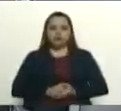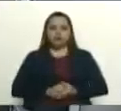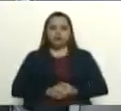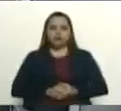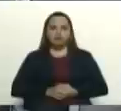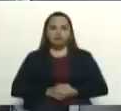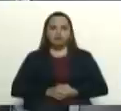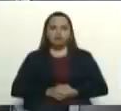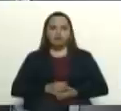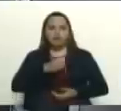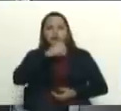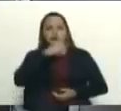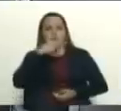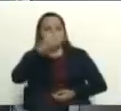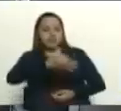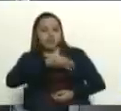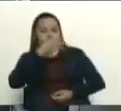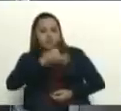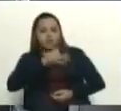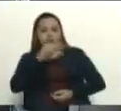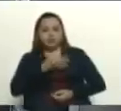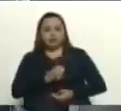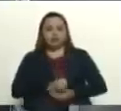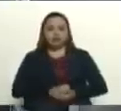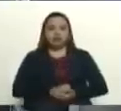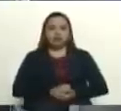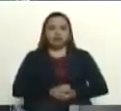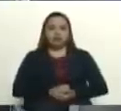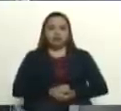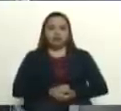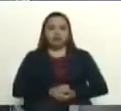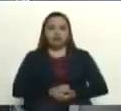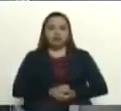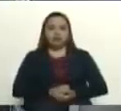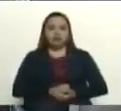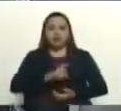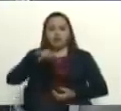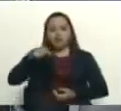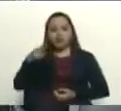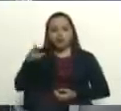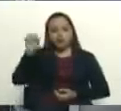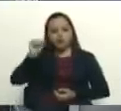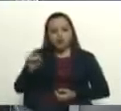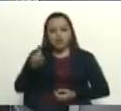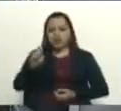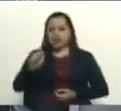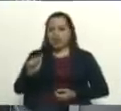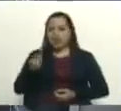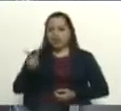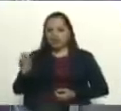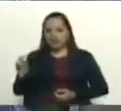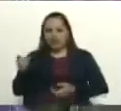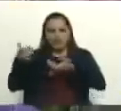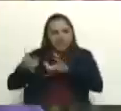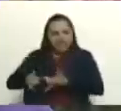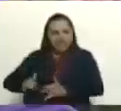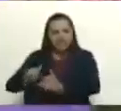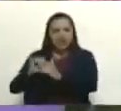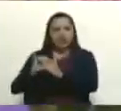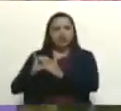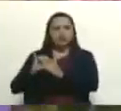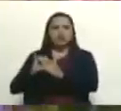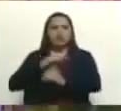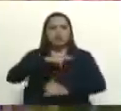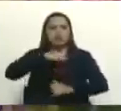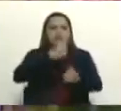Muy buenas tardes, querido Gustavito. Gustavo, hijo del alma de nuestra